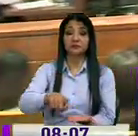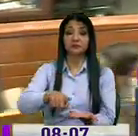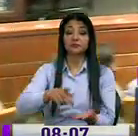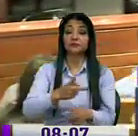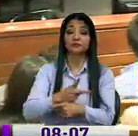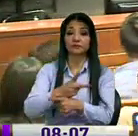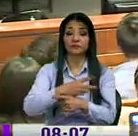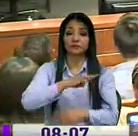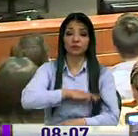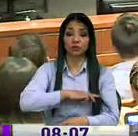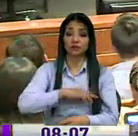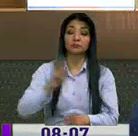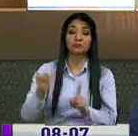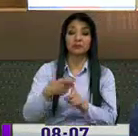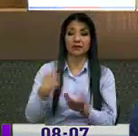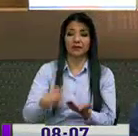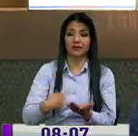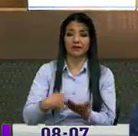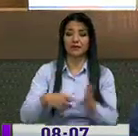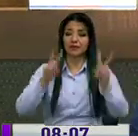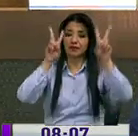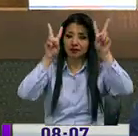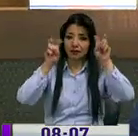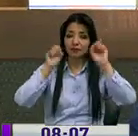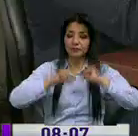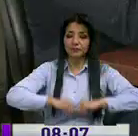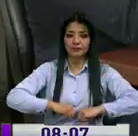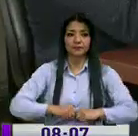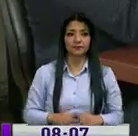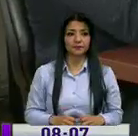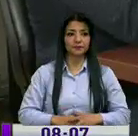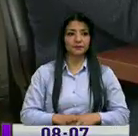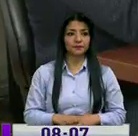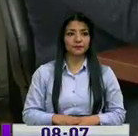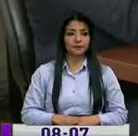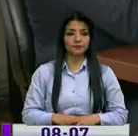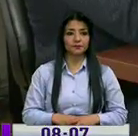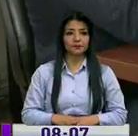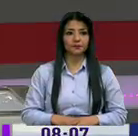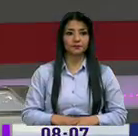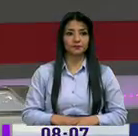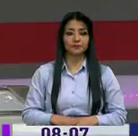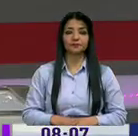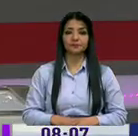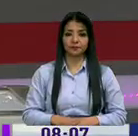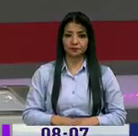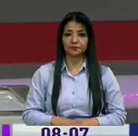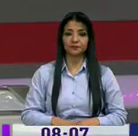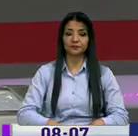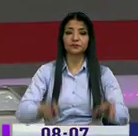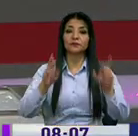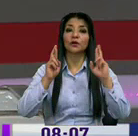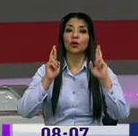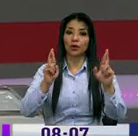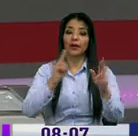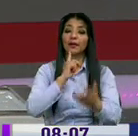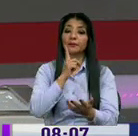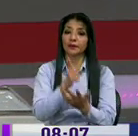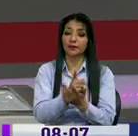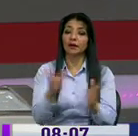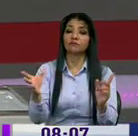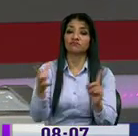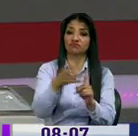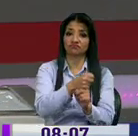Metropolitano realice el primer debate sobre el tema, informó Sofía Vintimilla. Ojalá sea cierto que se logre